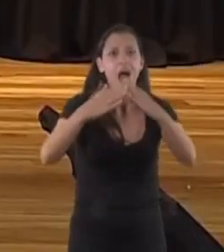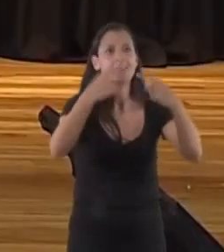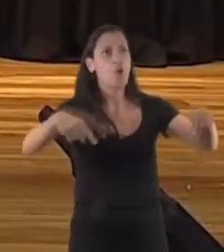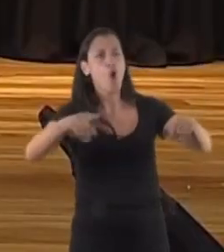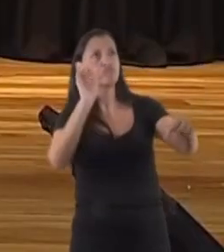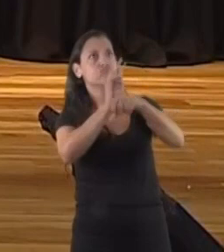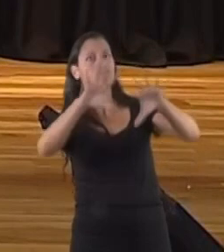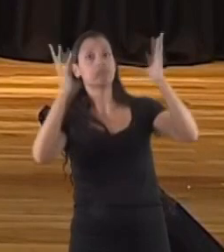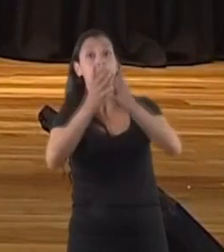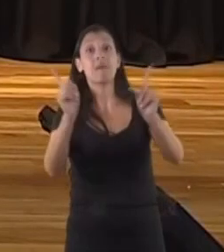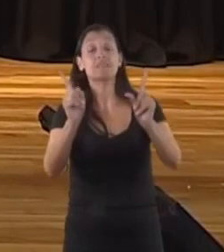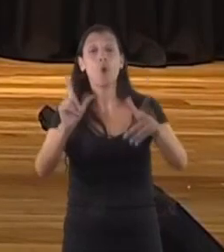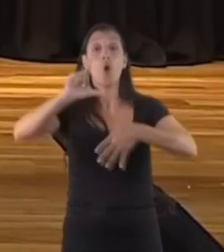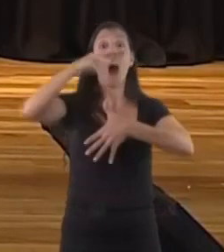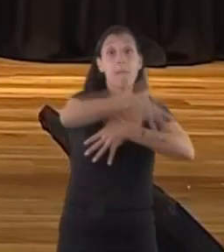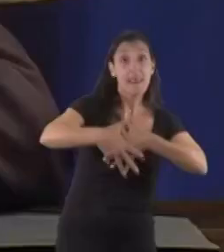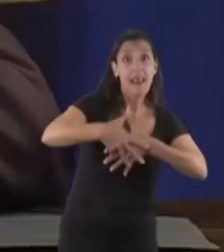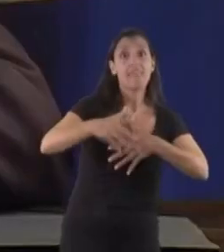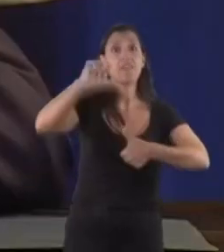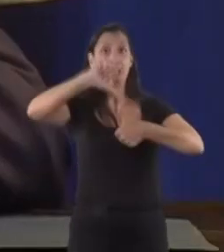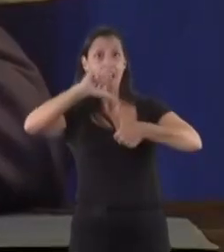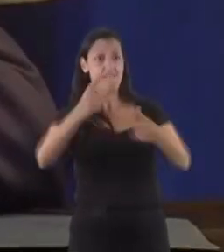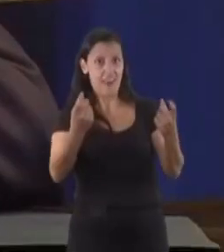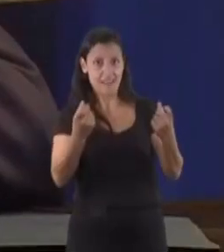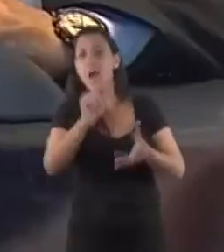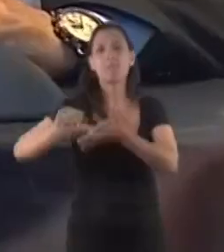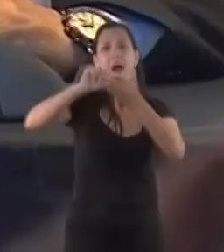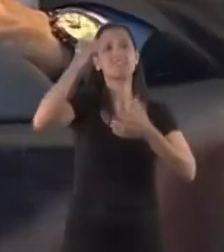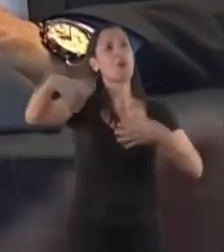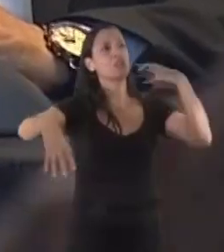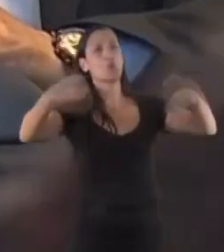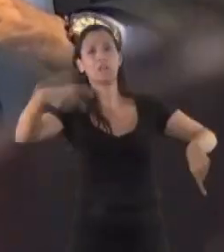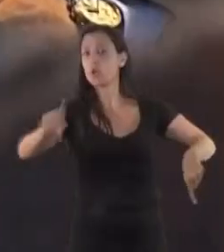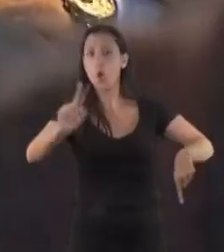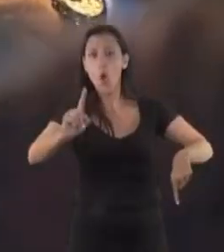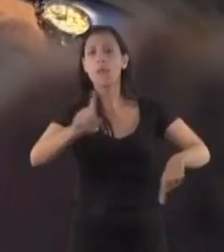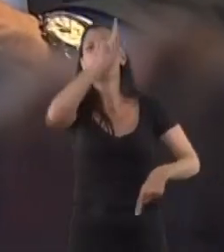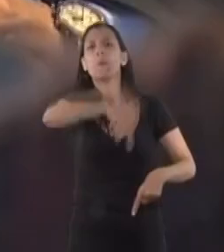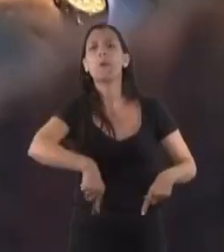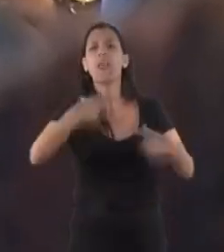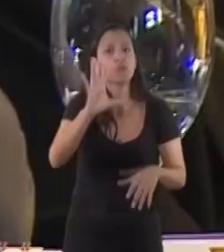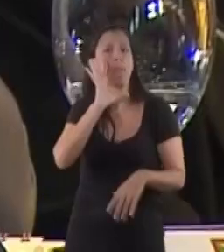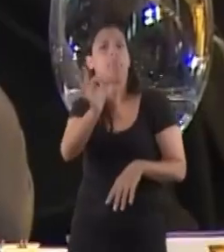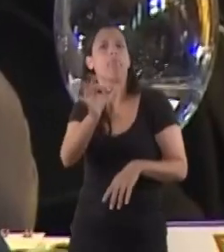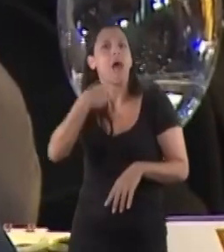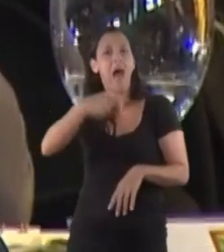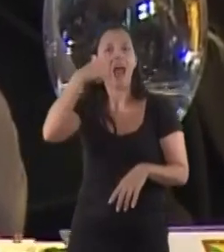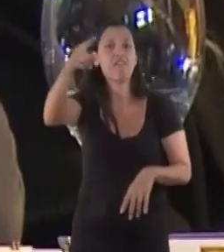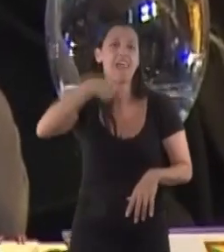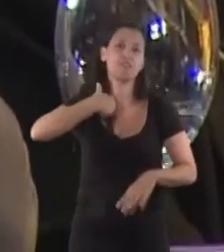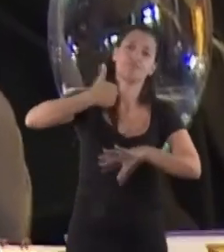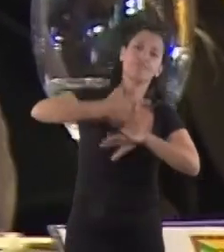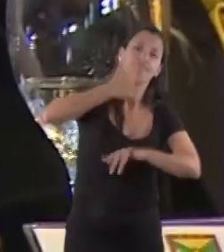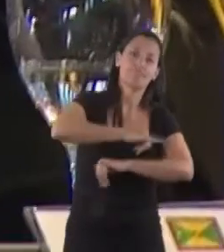que América Latina y el Caribe necesitan. Y eso es lo que finalmente vengo